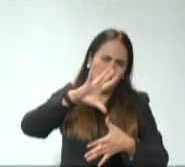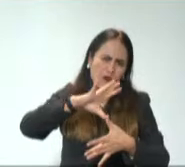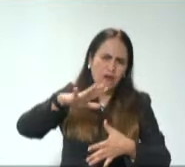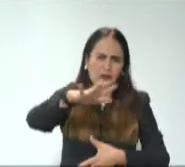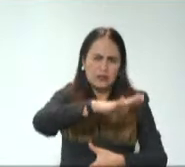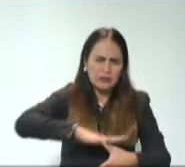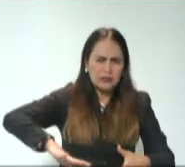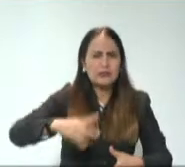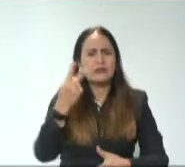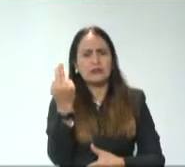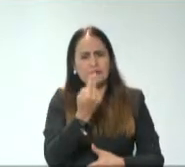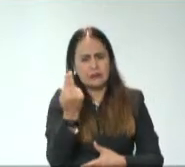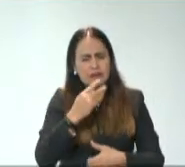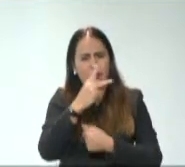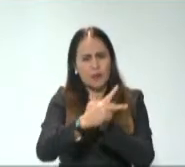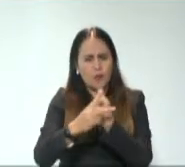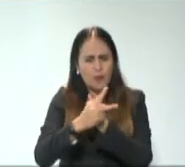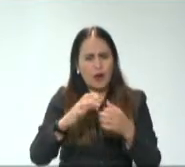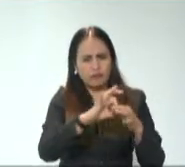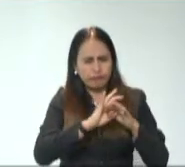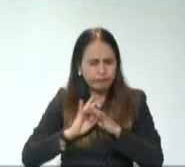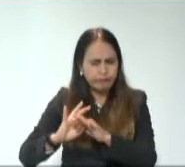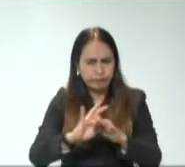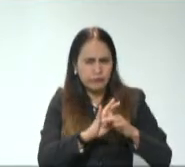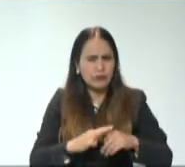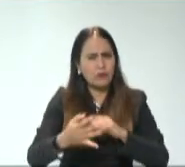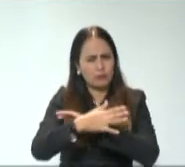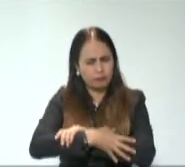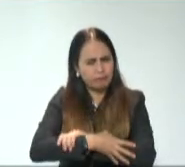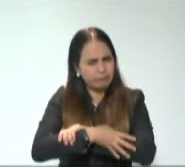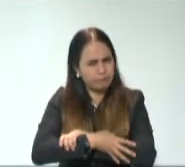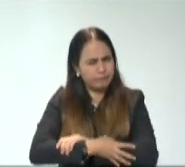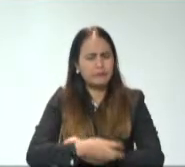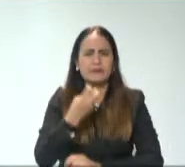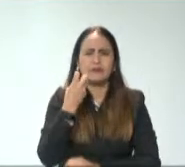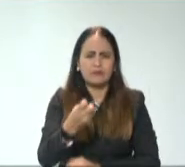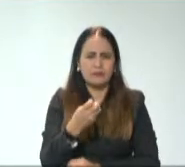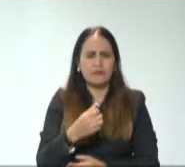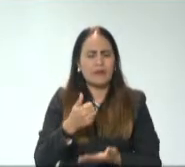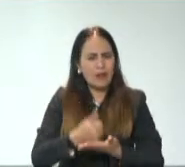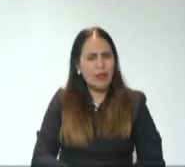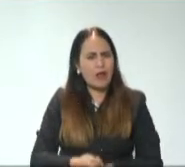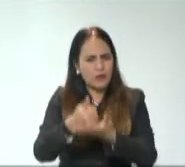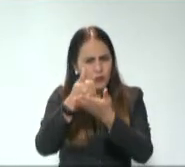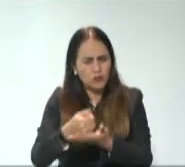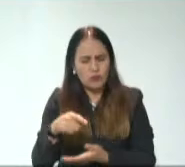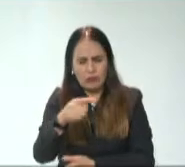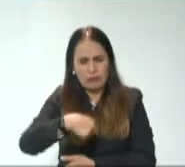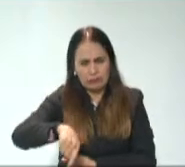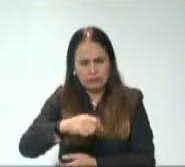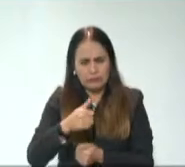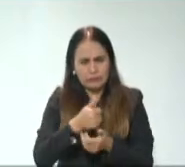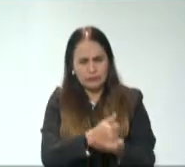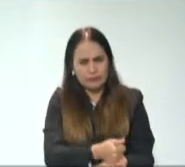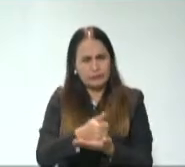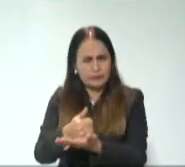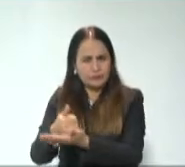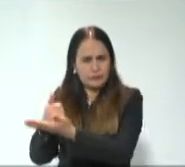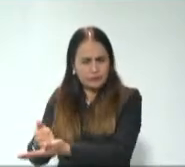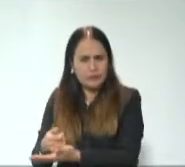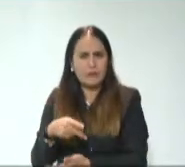solidaridad y los mecanismos de ayuda mutua con otros países nos permiten ser solidariamente eficientes pero